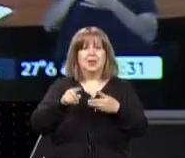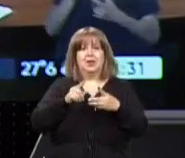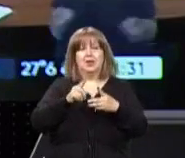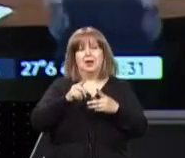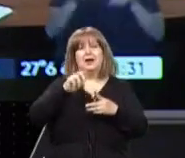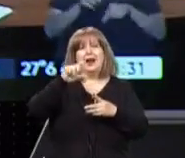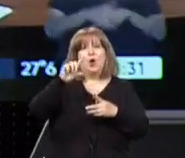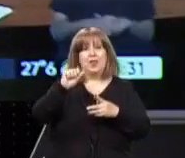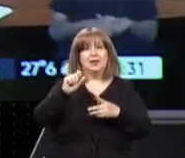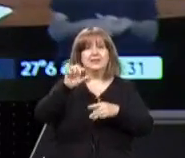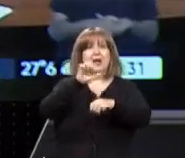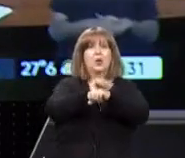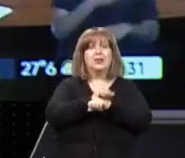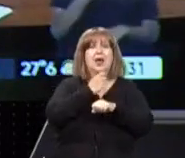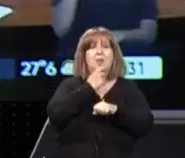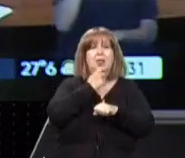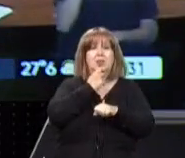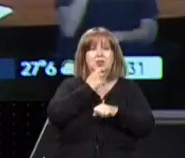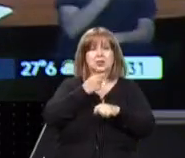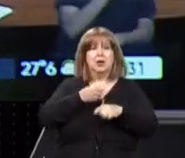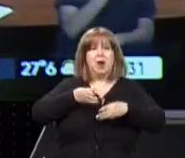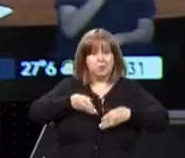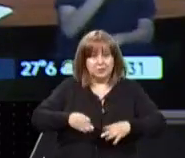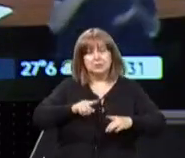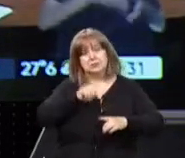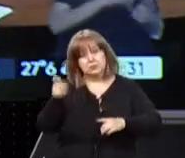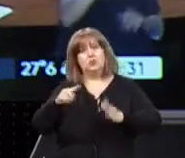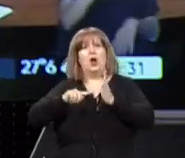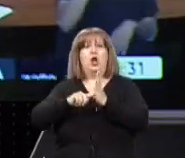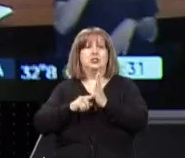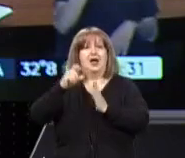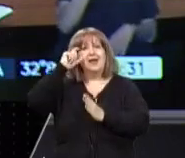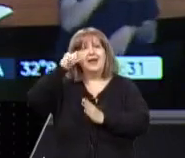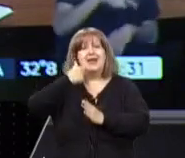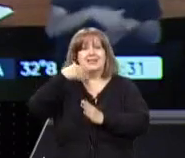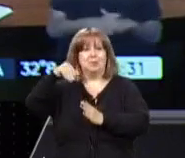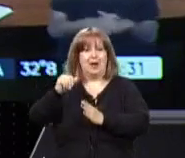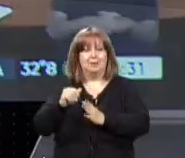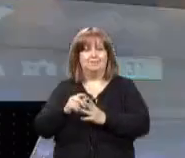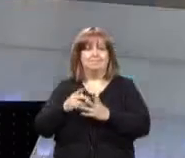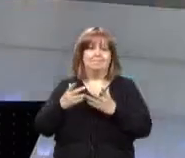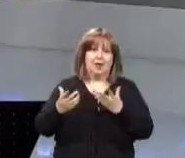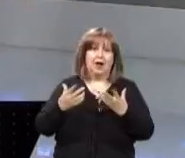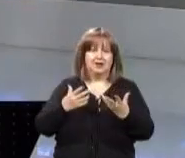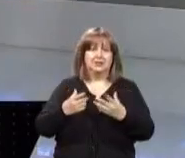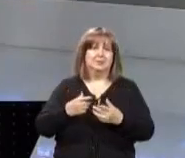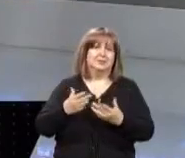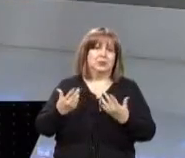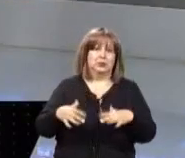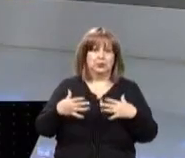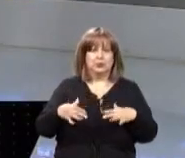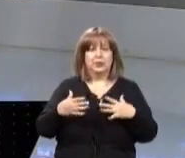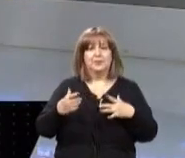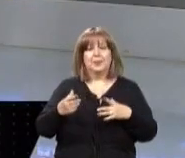pero dio a luz en la ESMA. Que, digo, detalle que era fuerte porque